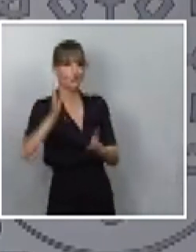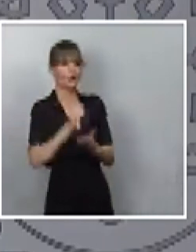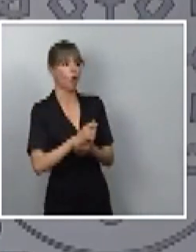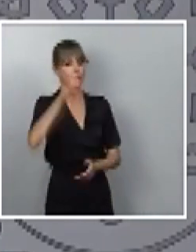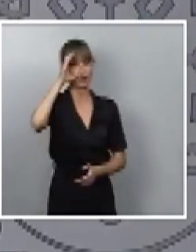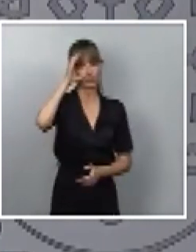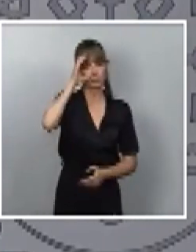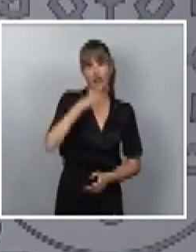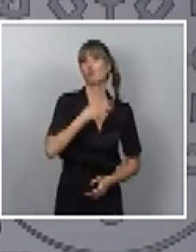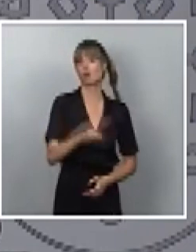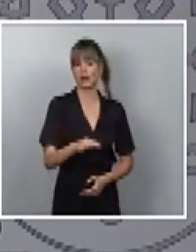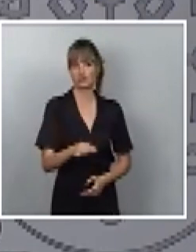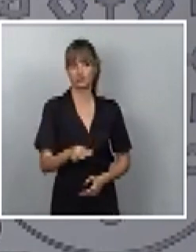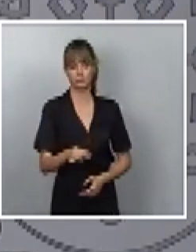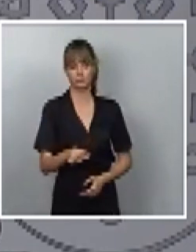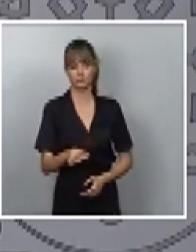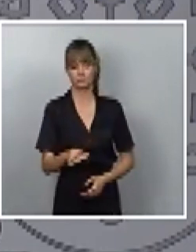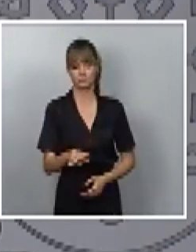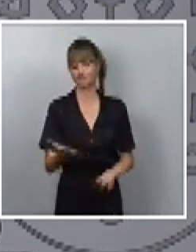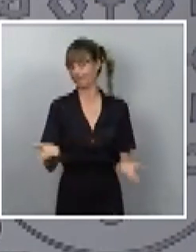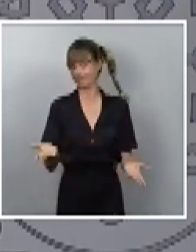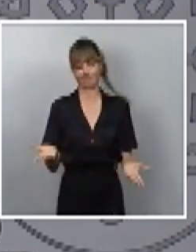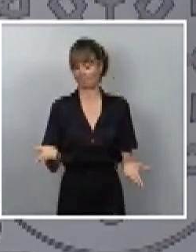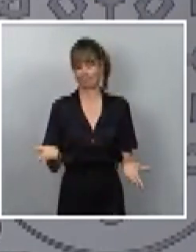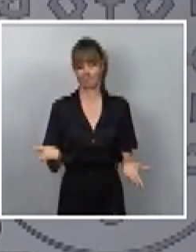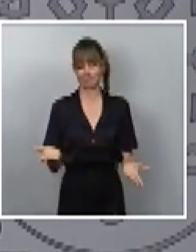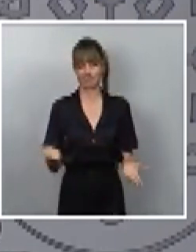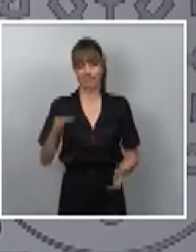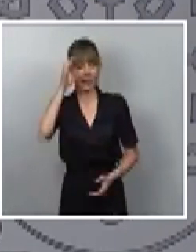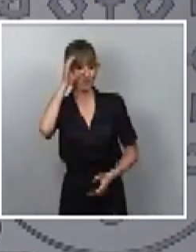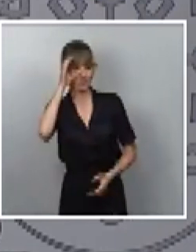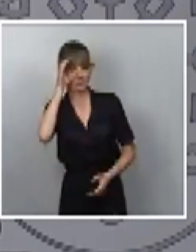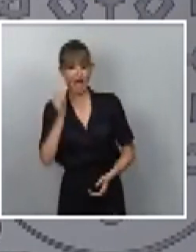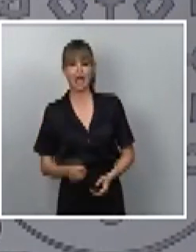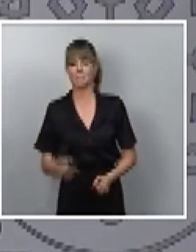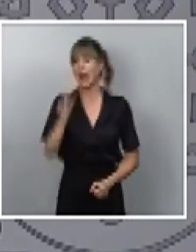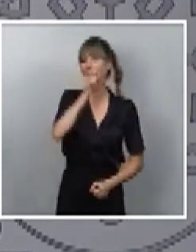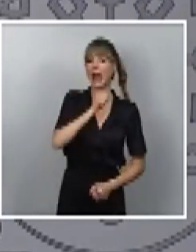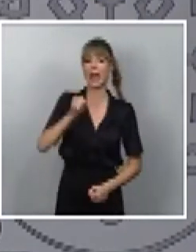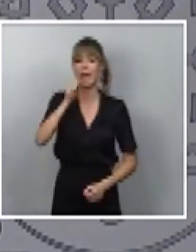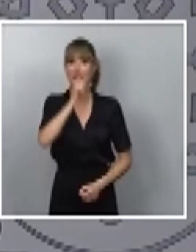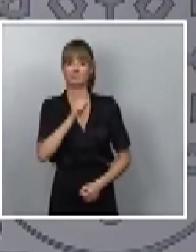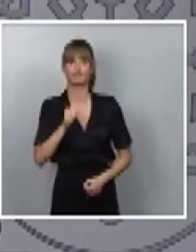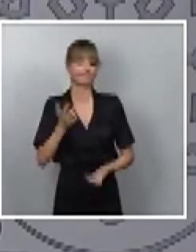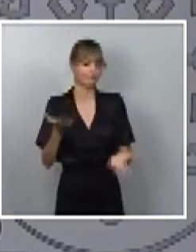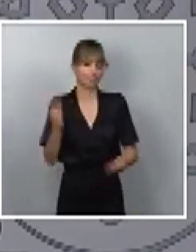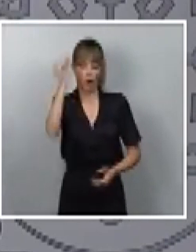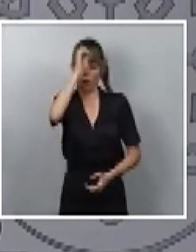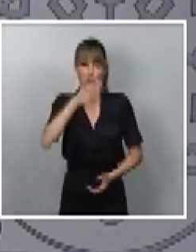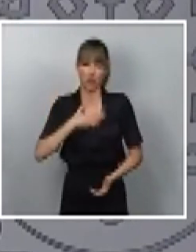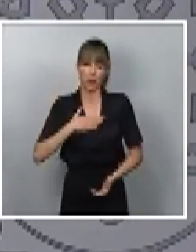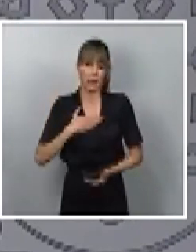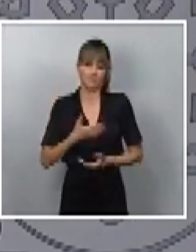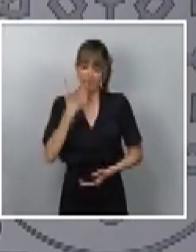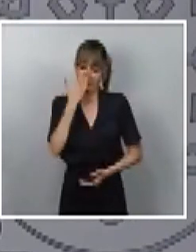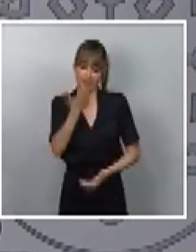escuchar y por tanto de verdad Creo que que lo que se pudo escuchar o lo que se pudo cantar creo sinceramente de verdad que hay